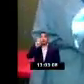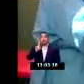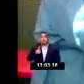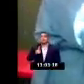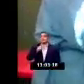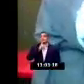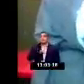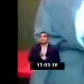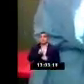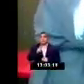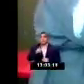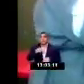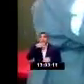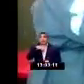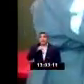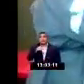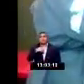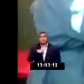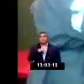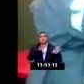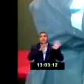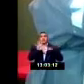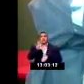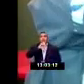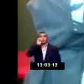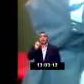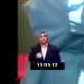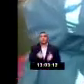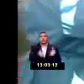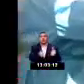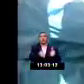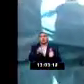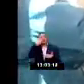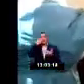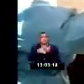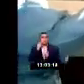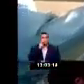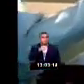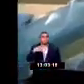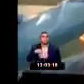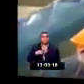certificó que las pruebas tienen una sensibilidad del 95%